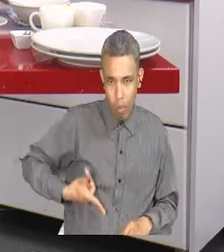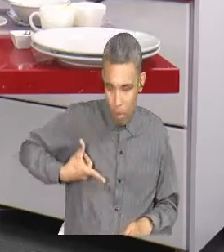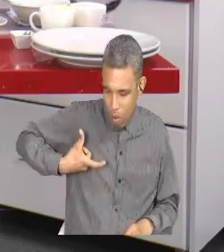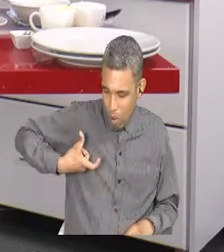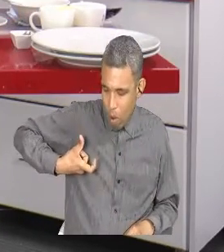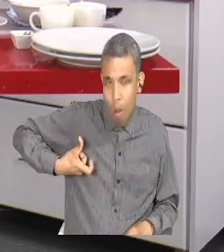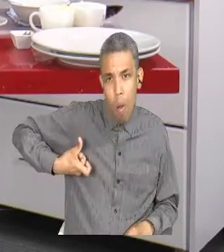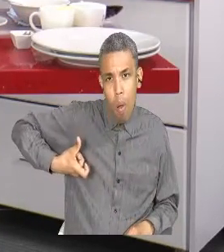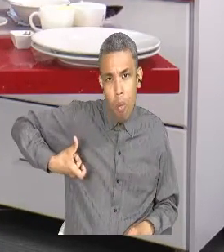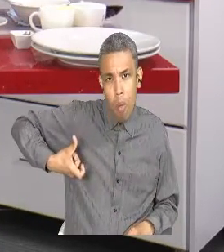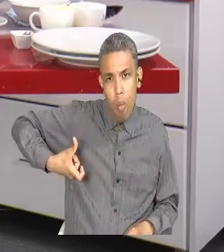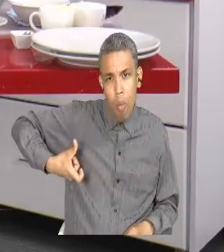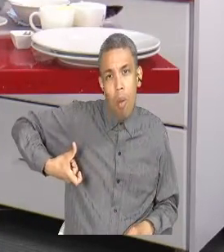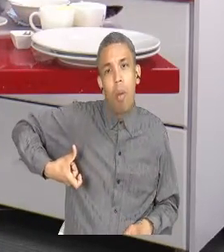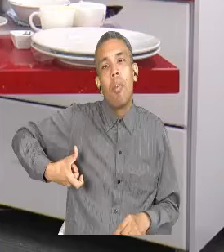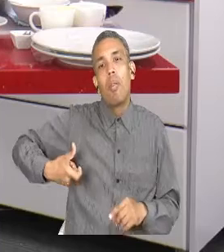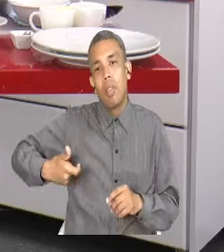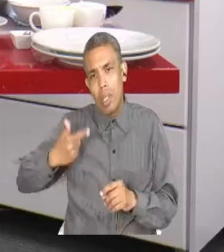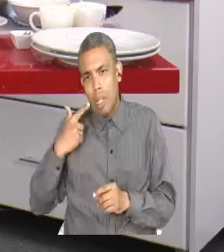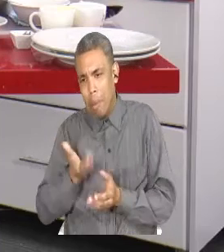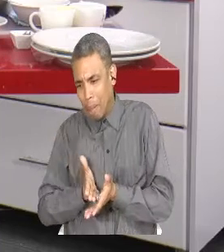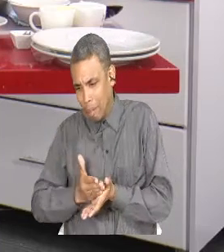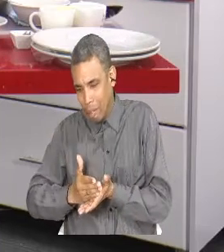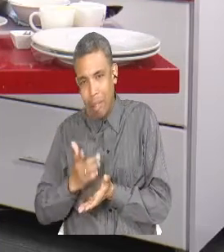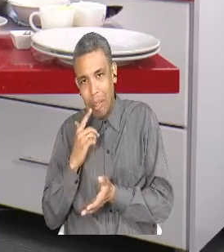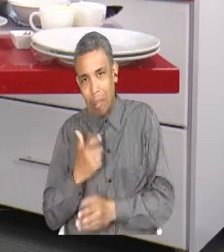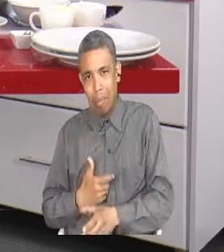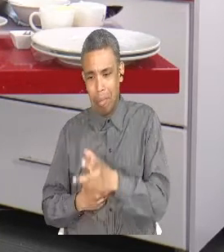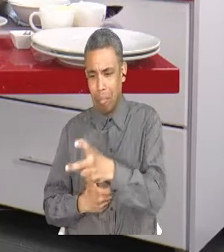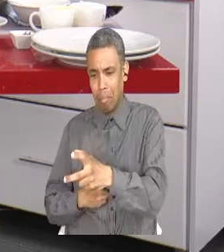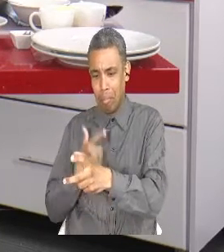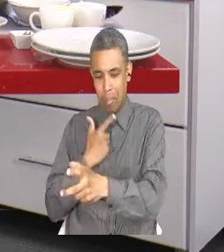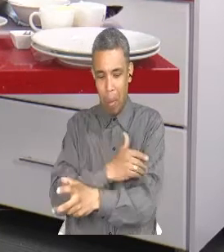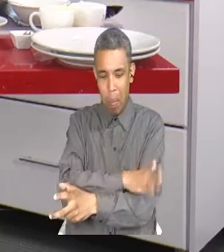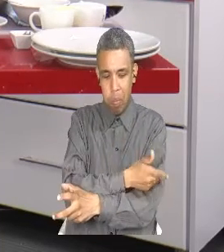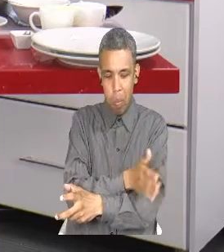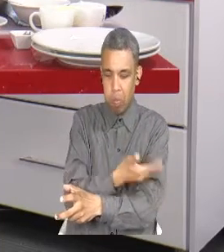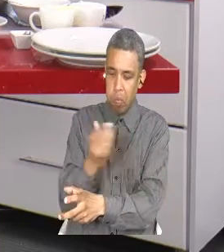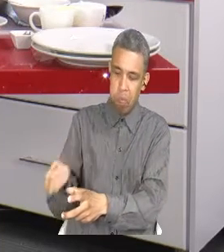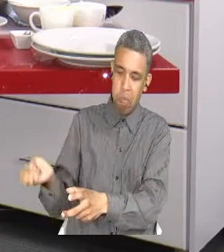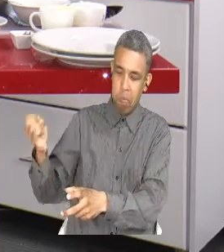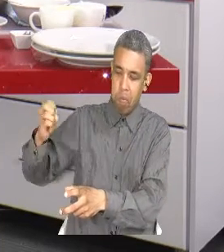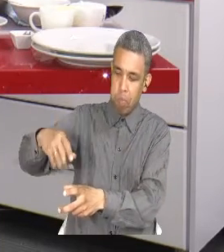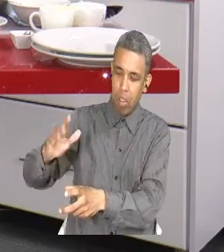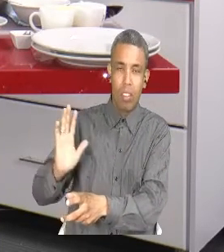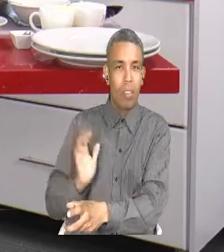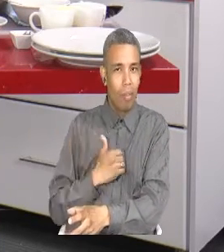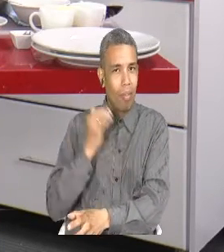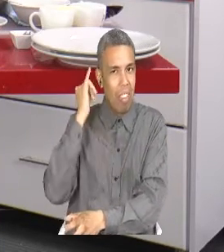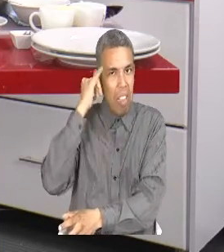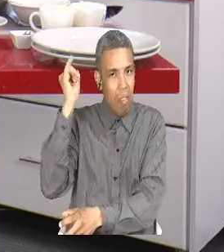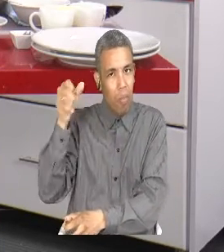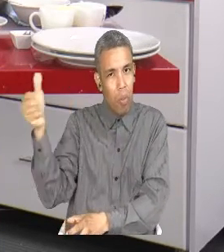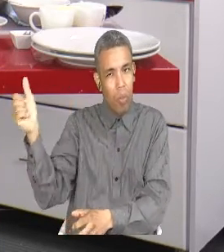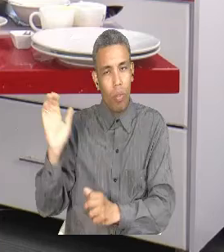en línea conectadita con nosotros a través del 620-2412. Silvia, ¿cómo estás? Silvia, buenos días.